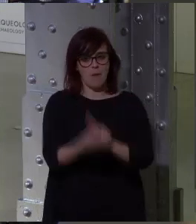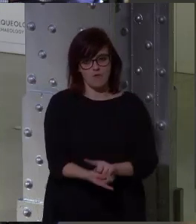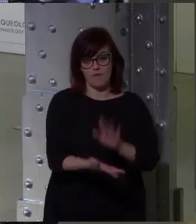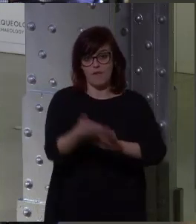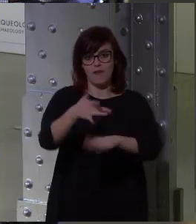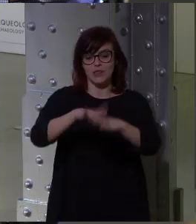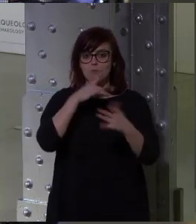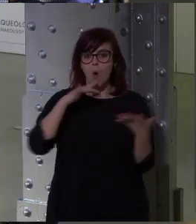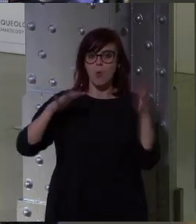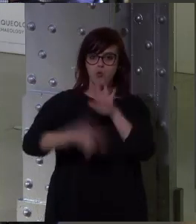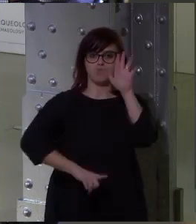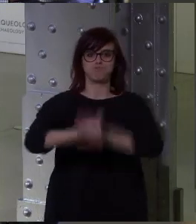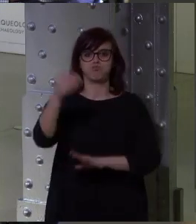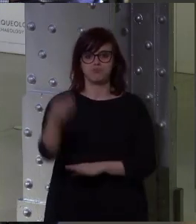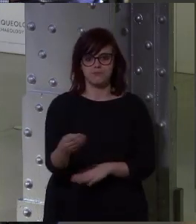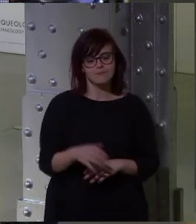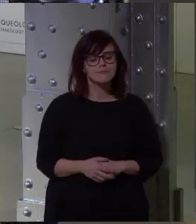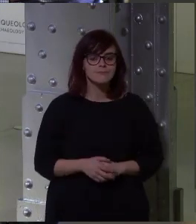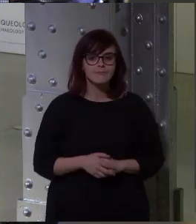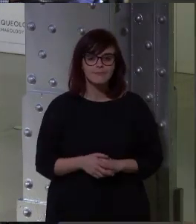grandes progresos.